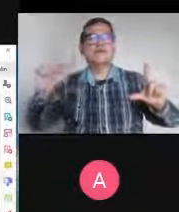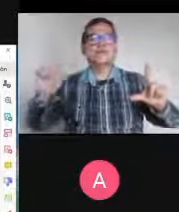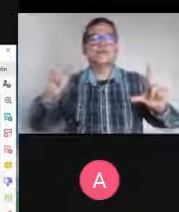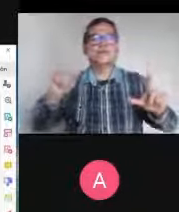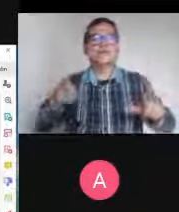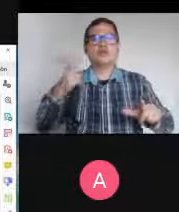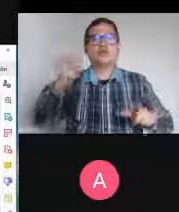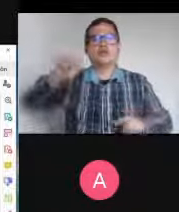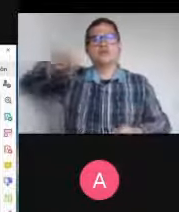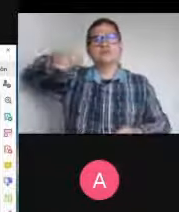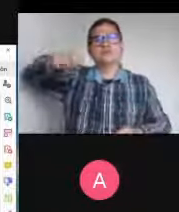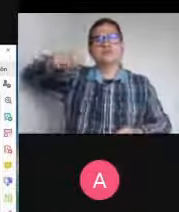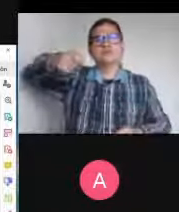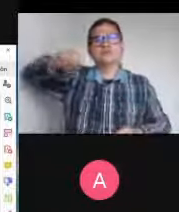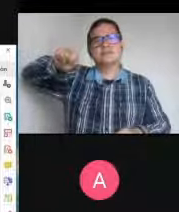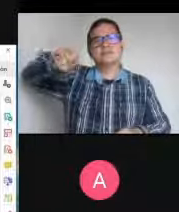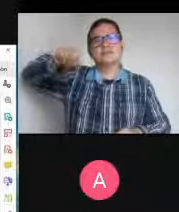donde uno